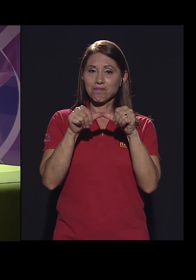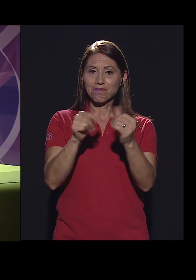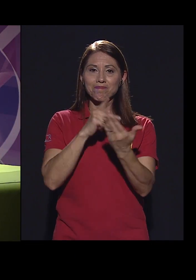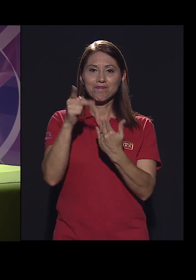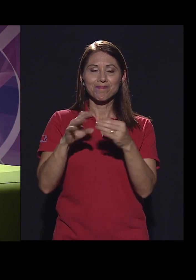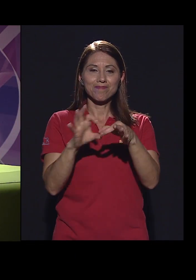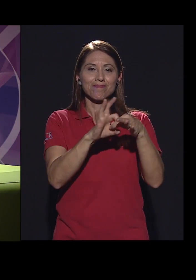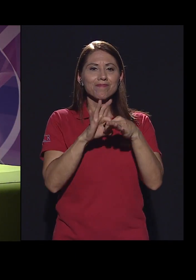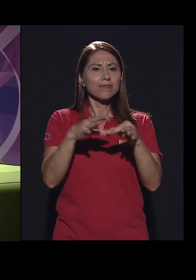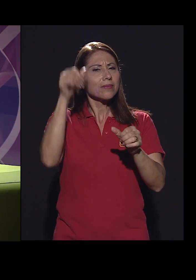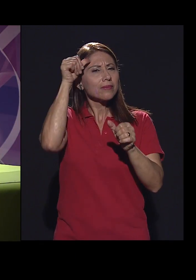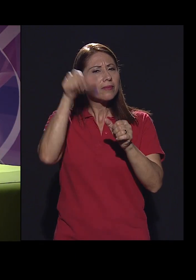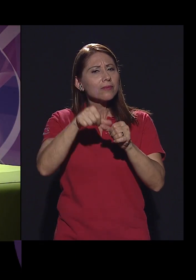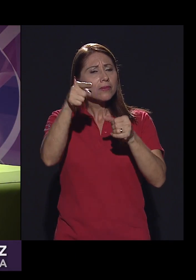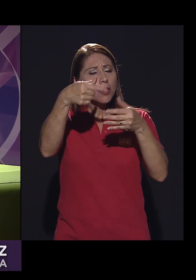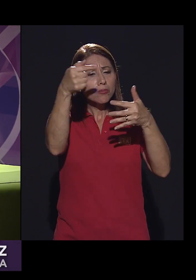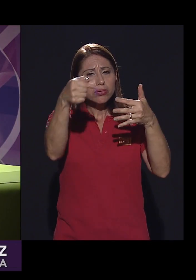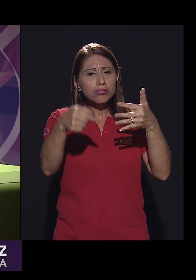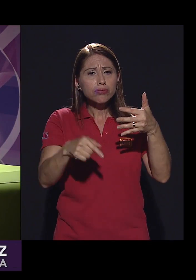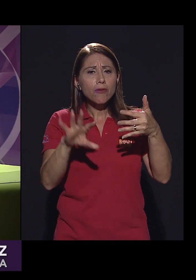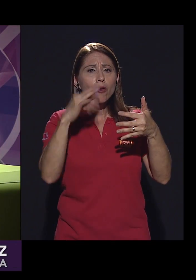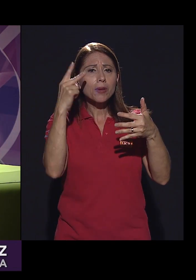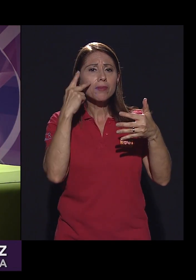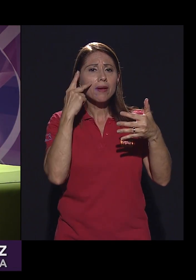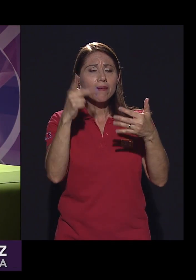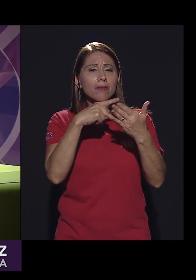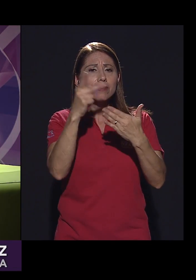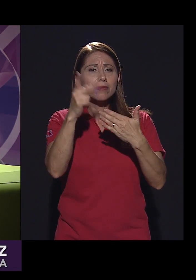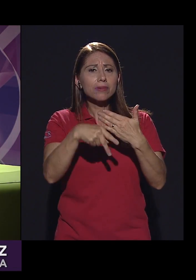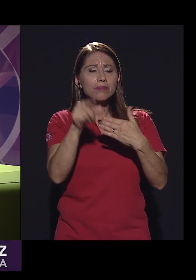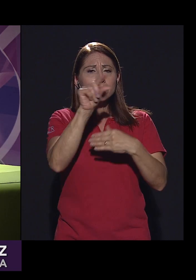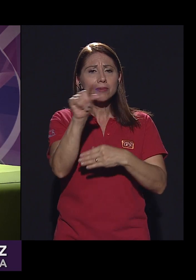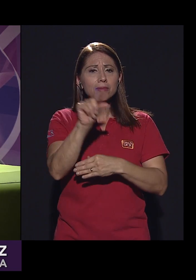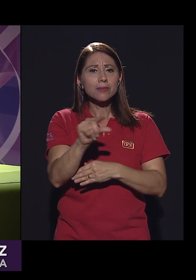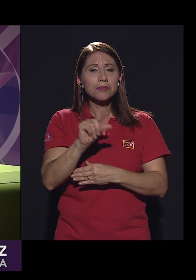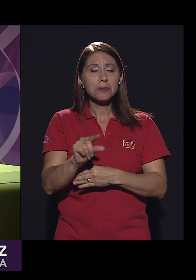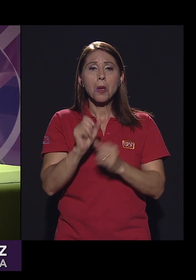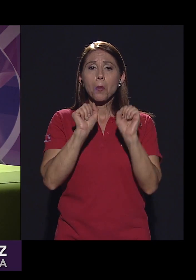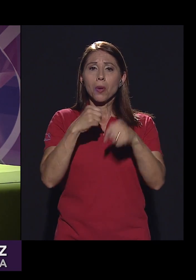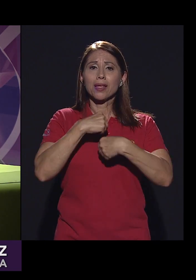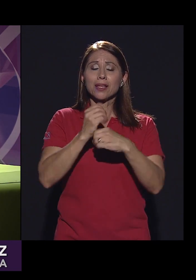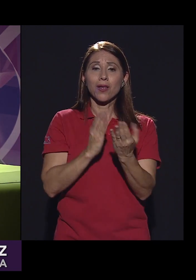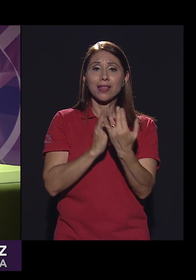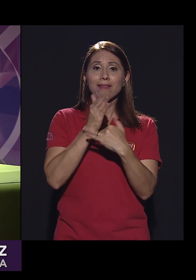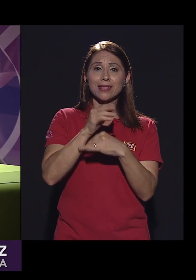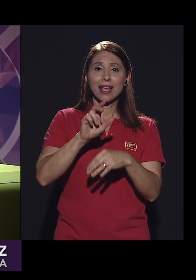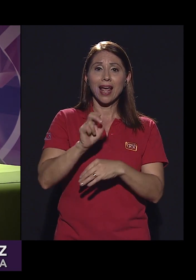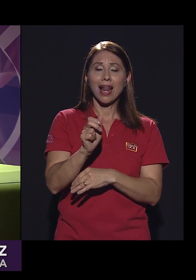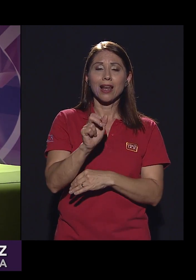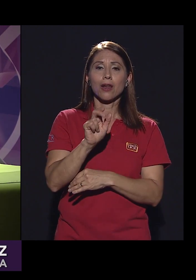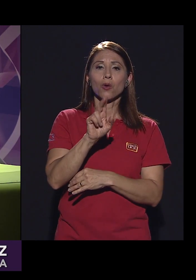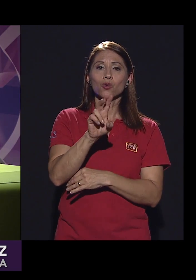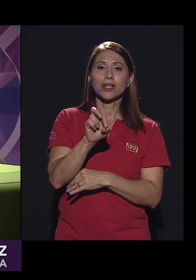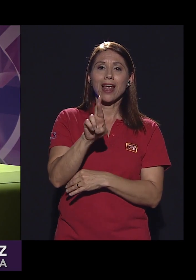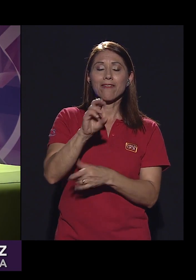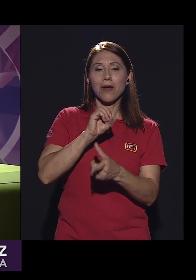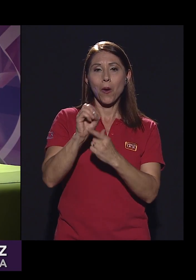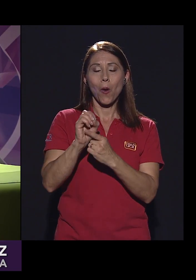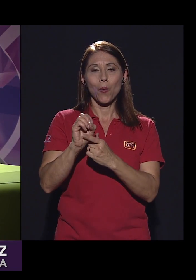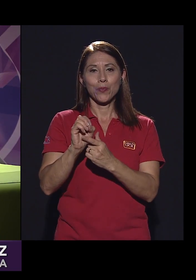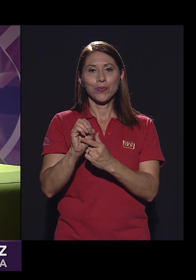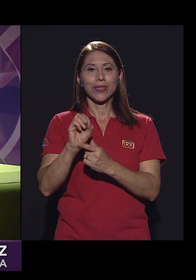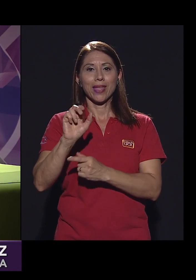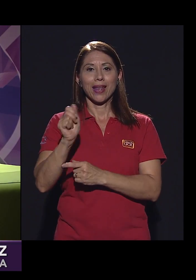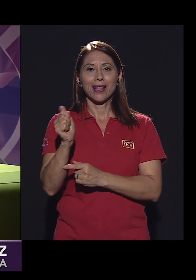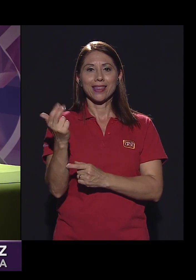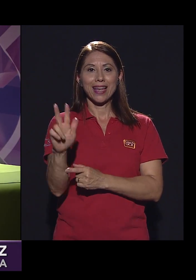Estamos de regreso en Nexos. Recuerde que tiene múltiples opciones para sintonizar nuestra edición semanal, ya sea a través de canal UCR o de la